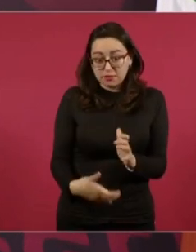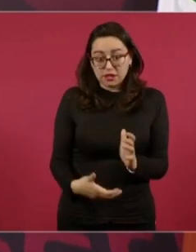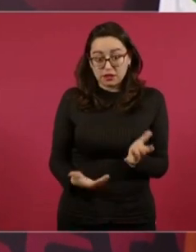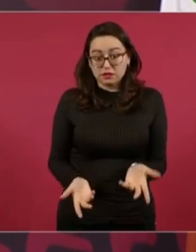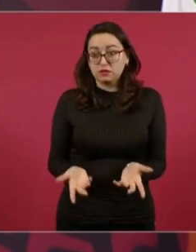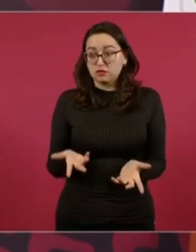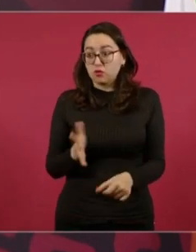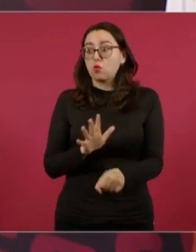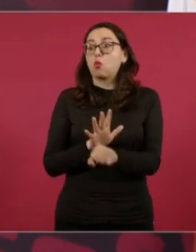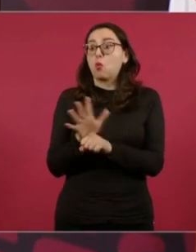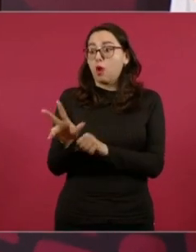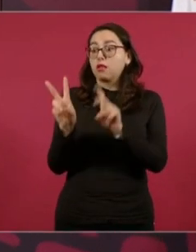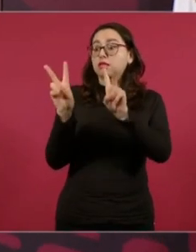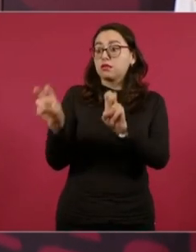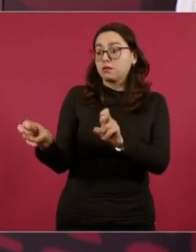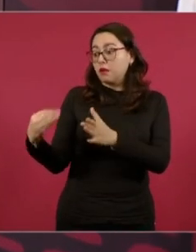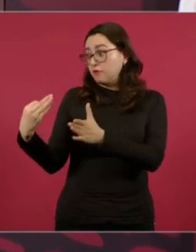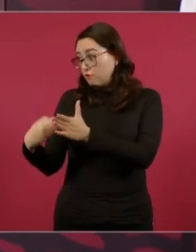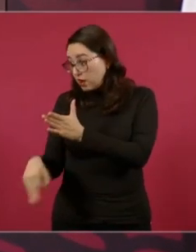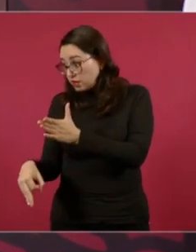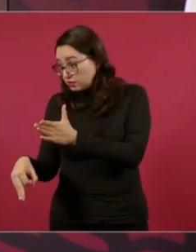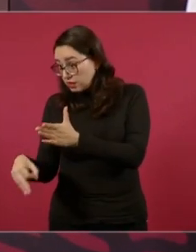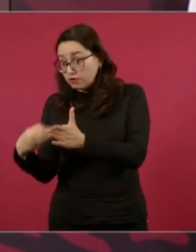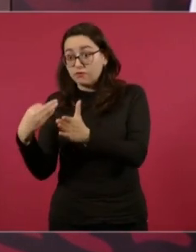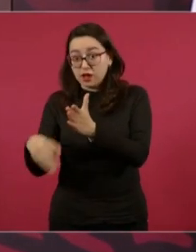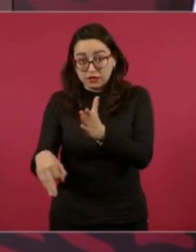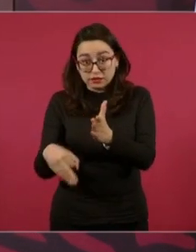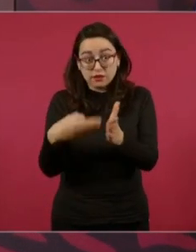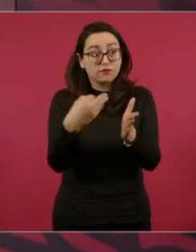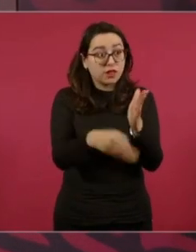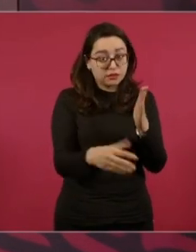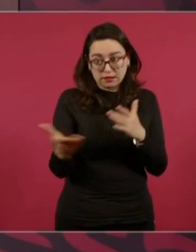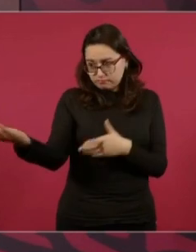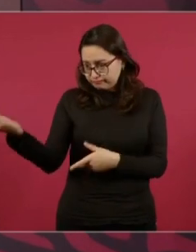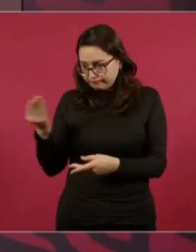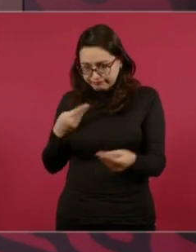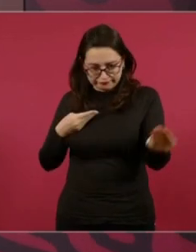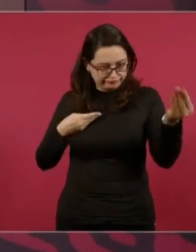obras que se van a inaugurar